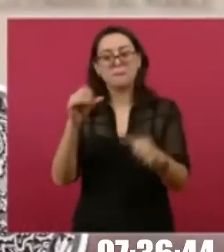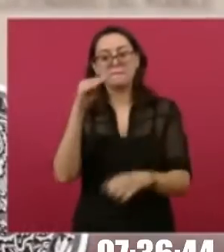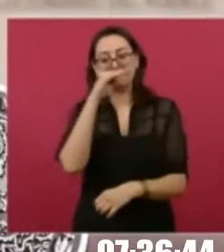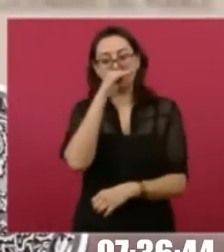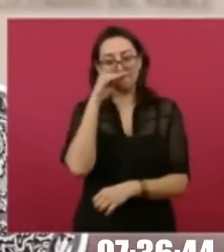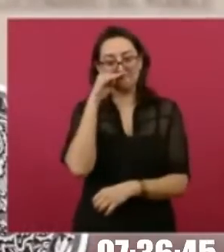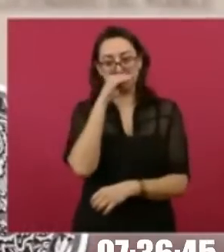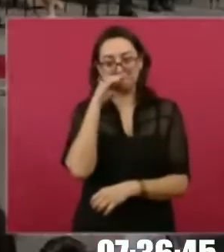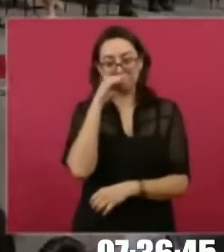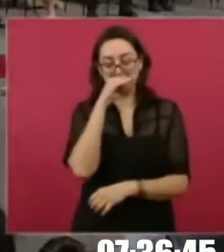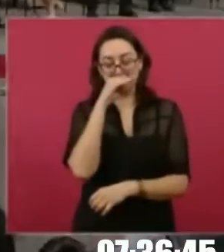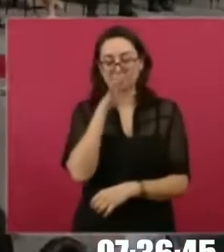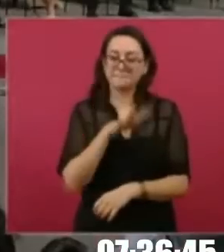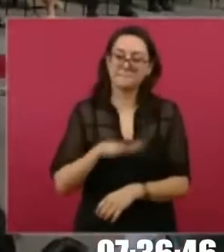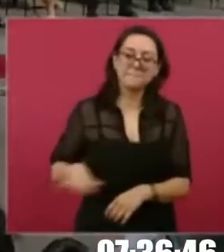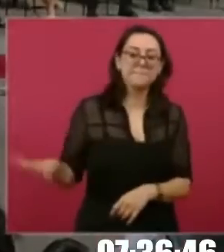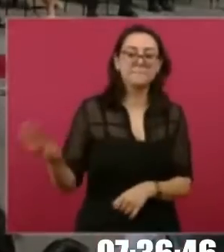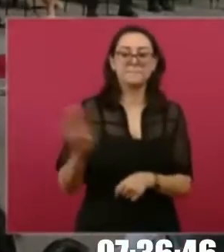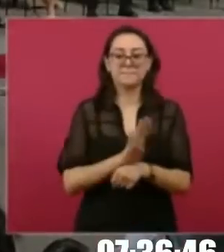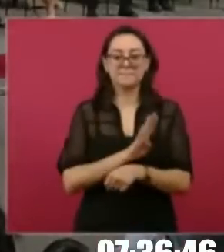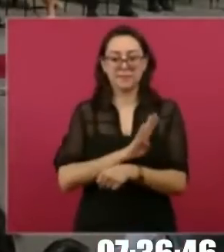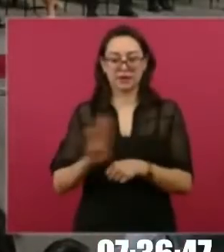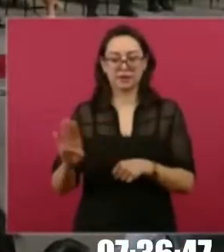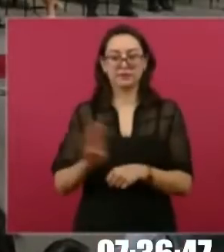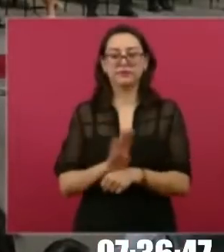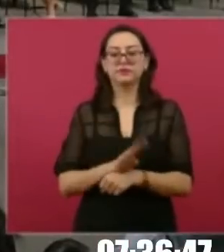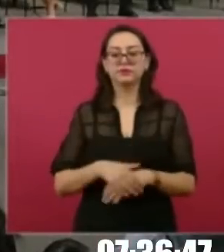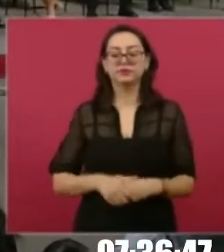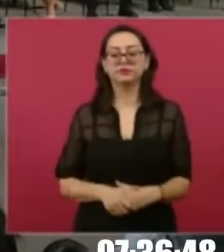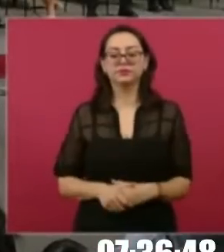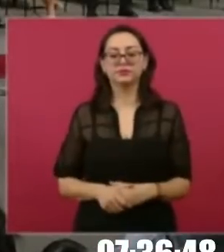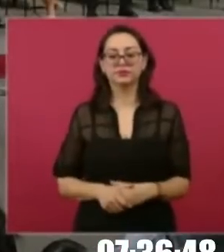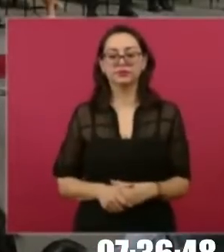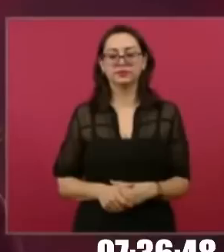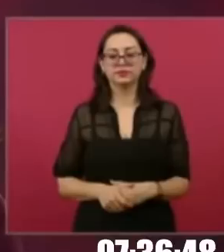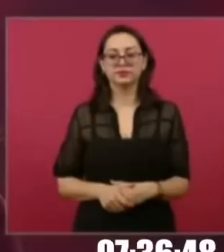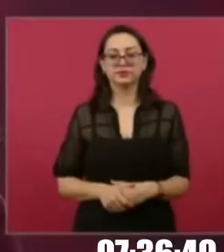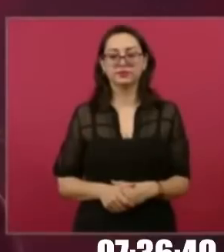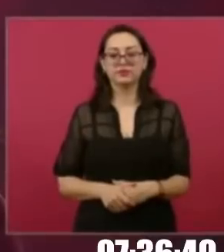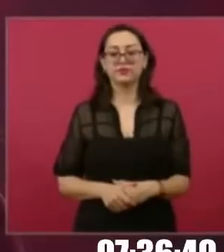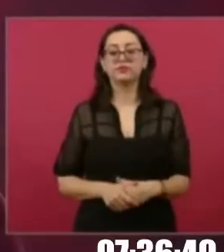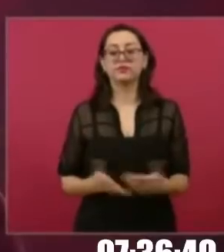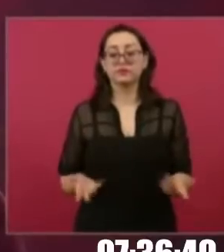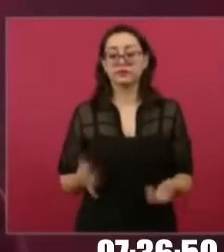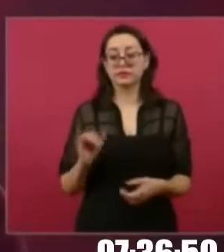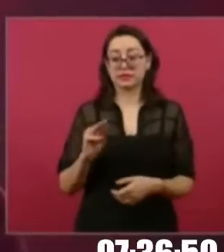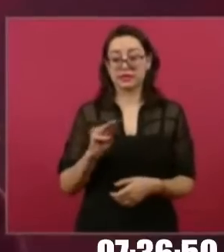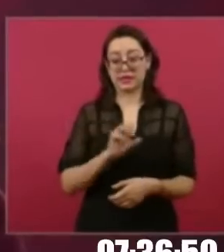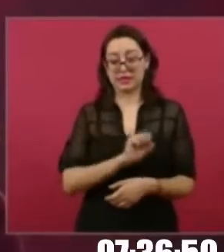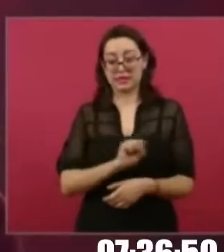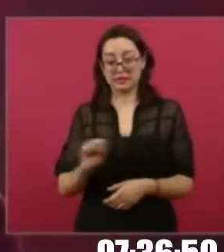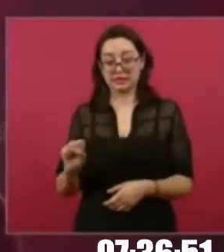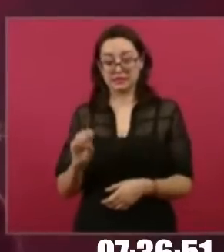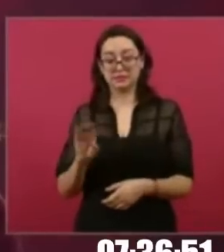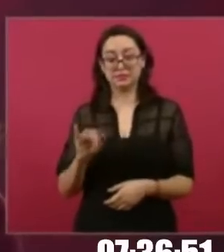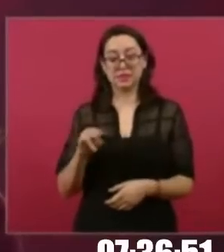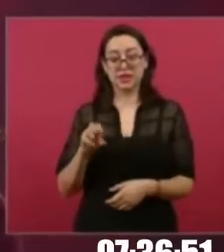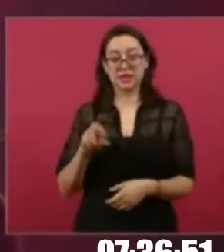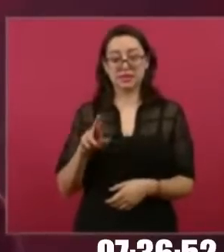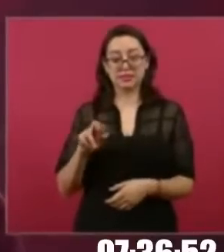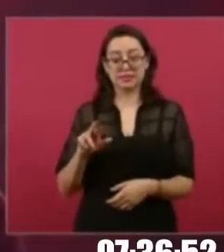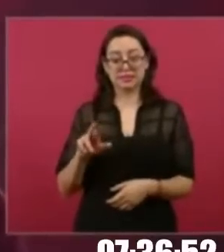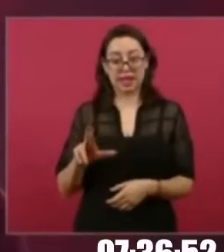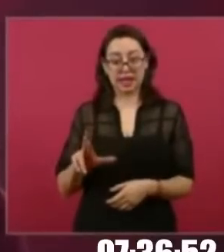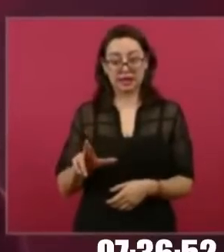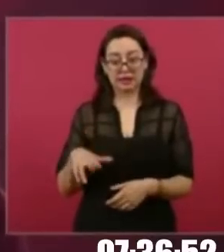hoy con orgullo podemos decir que la implementación del IMSS bienestar transforma la vida